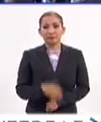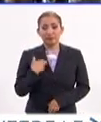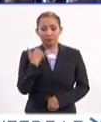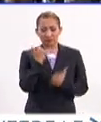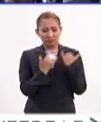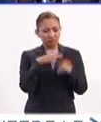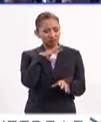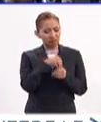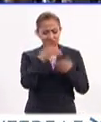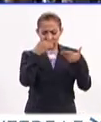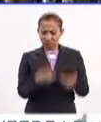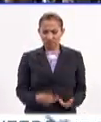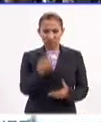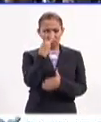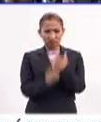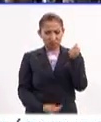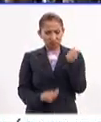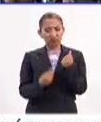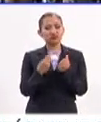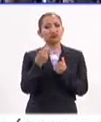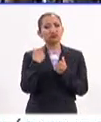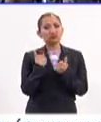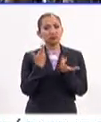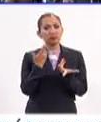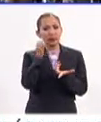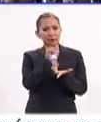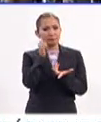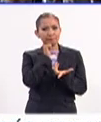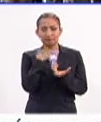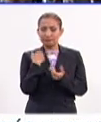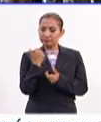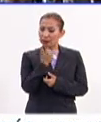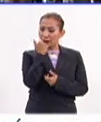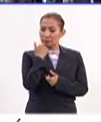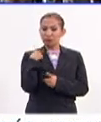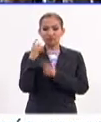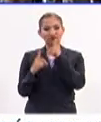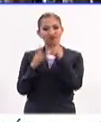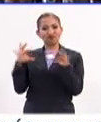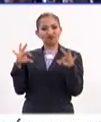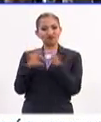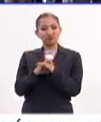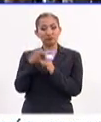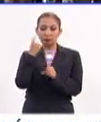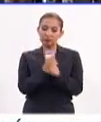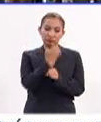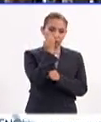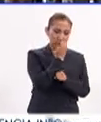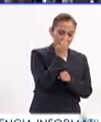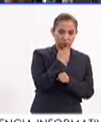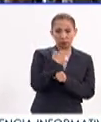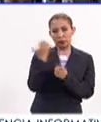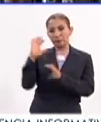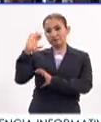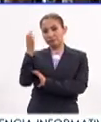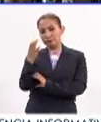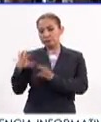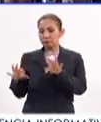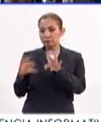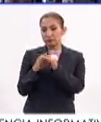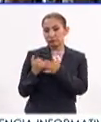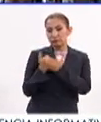un jugador muy completo el que tiene las dos cosas. Realmente nos llamamos estudiantes atletas. Entonces, primero es la escuela y el americano es